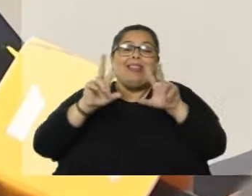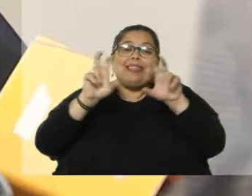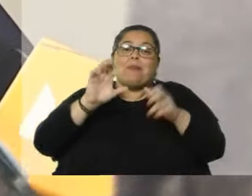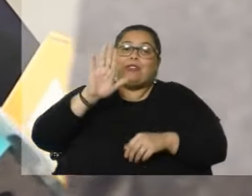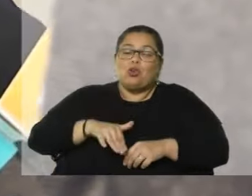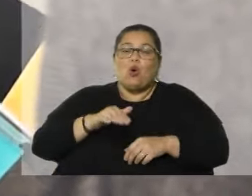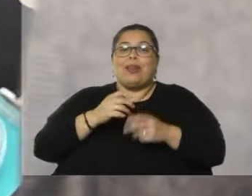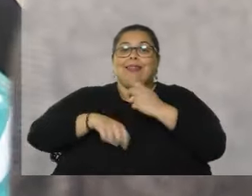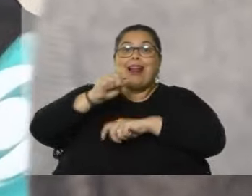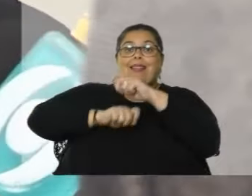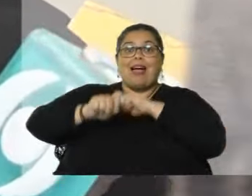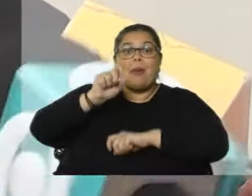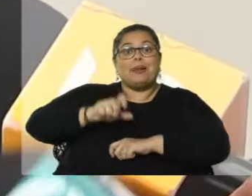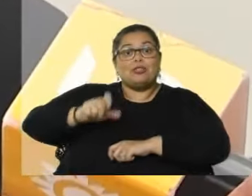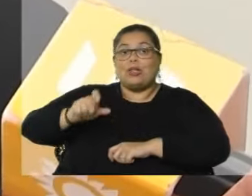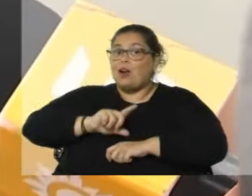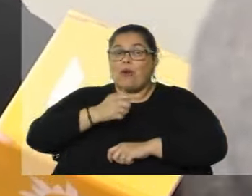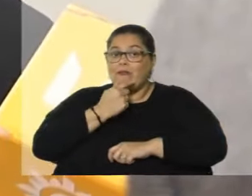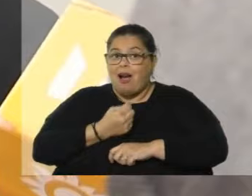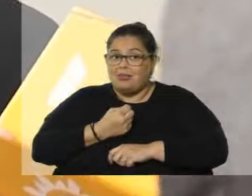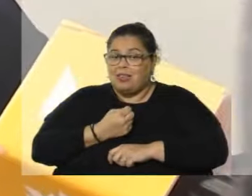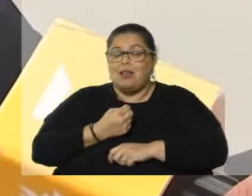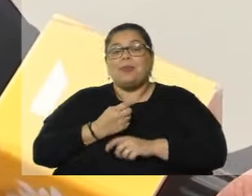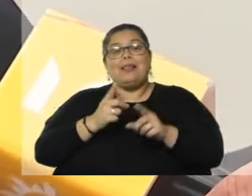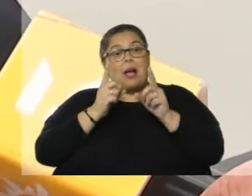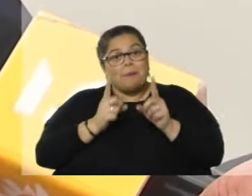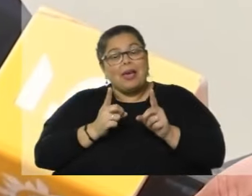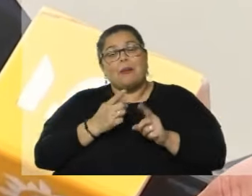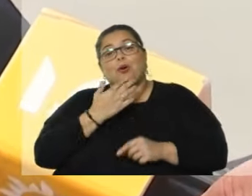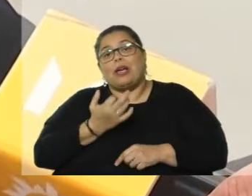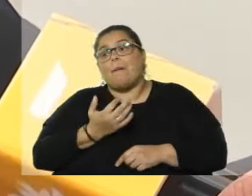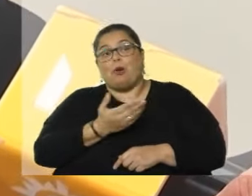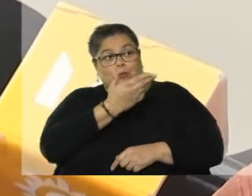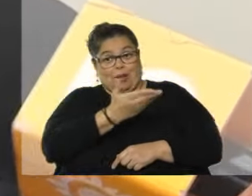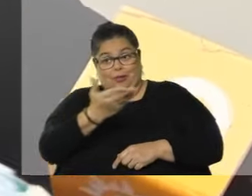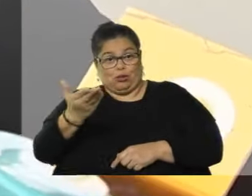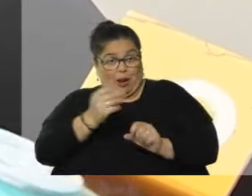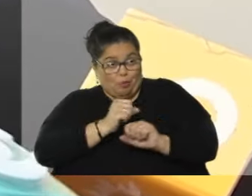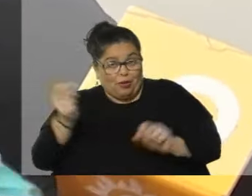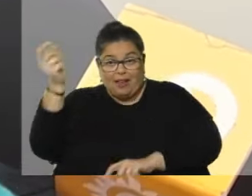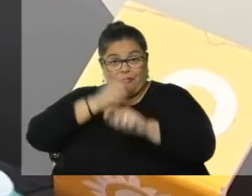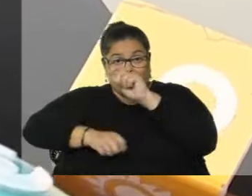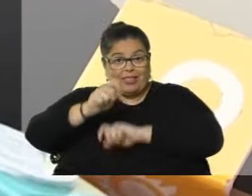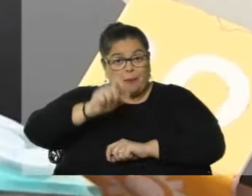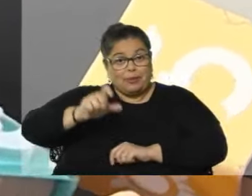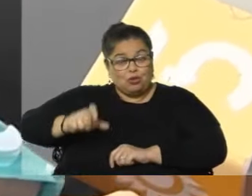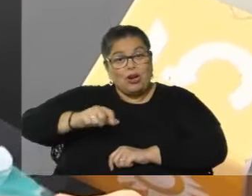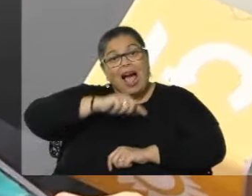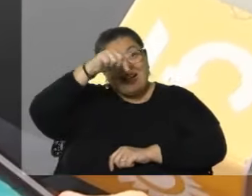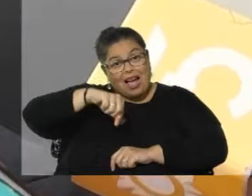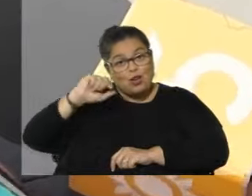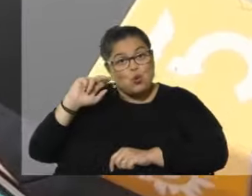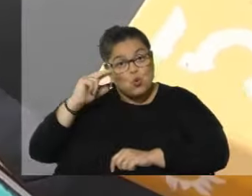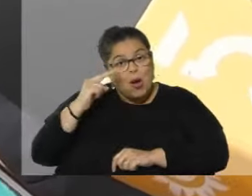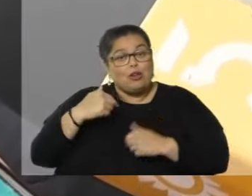es tan simple de catalogar, en primer lugar, y a nivel de los perfiles de los tratantes y del tráfico de personas hacia Uruguay,